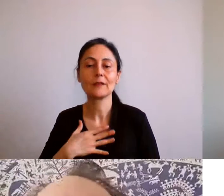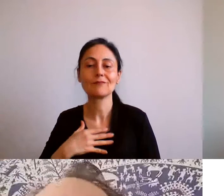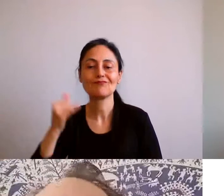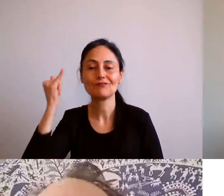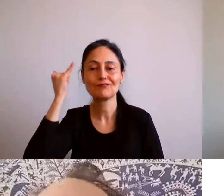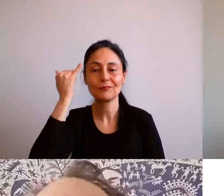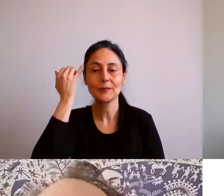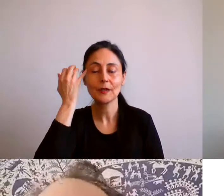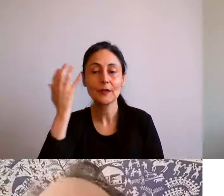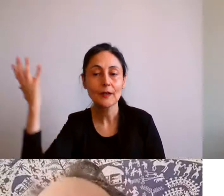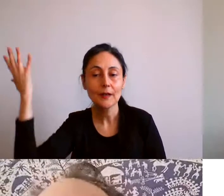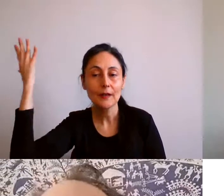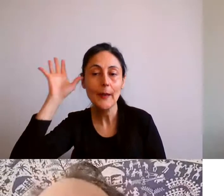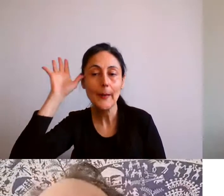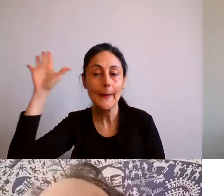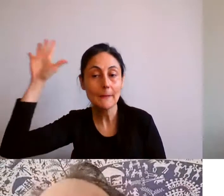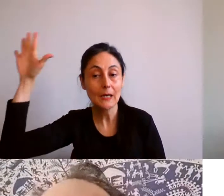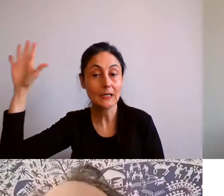transitar.